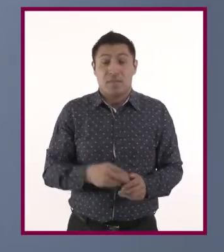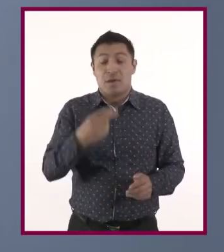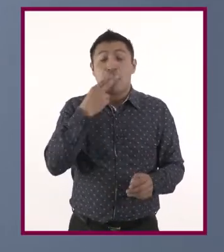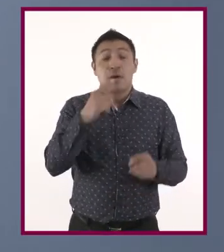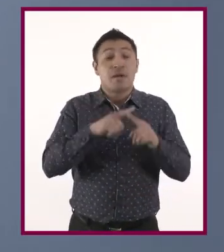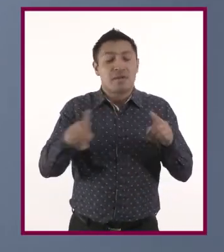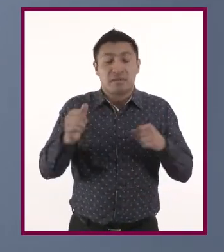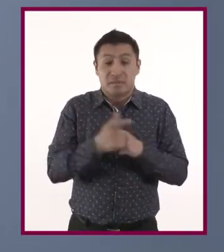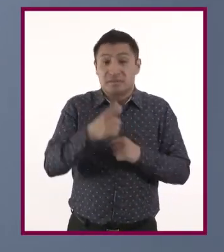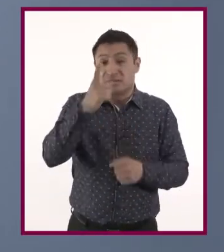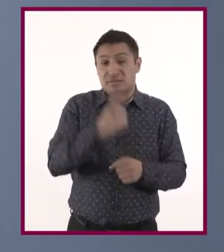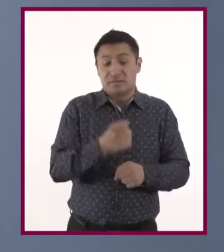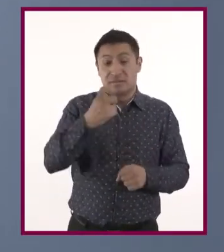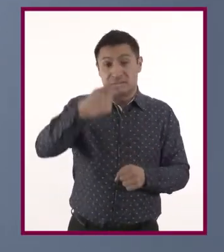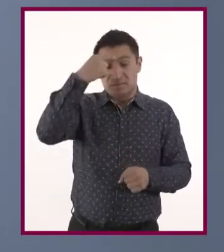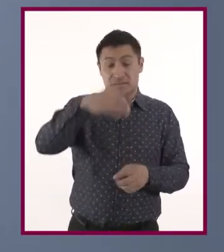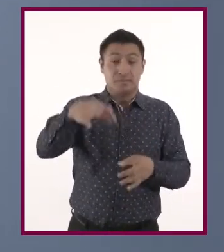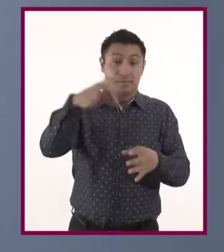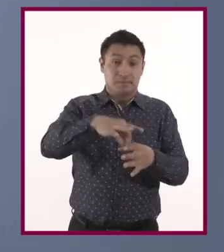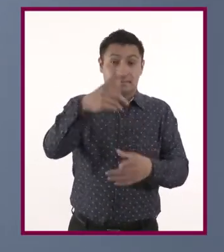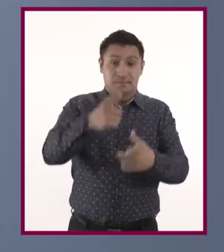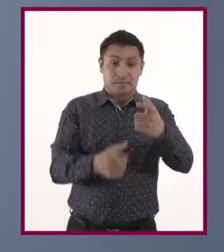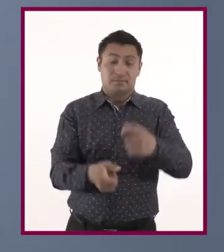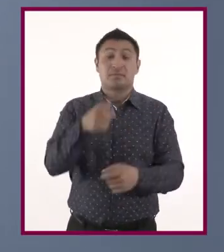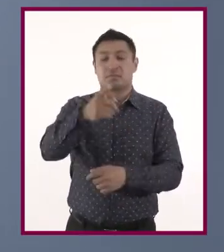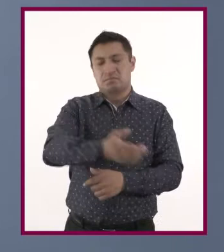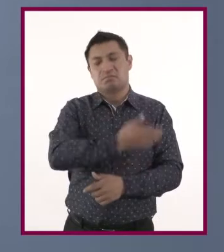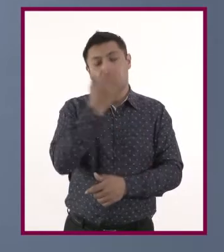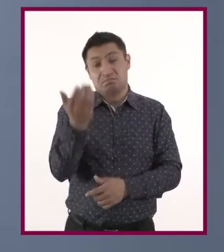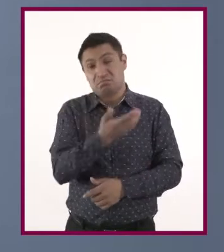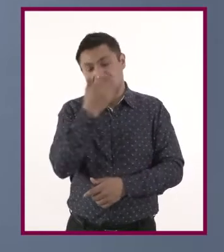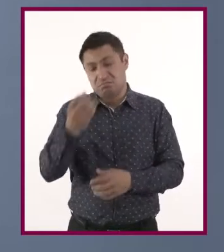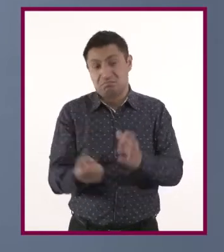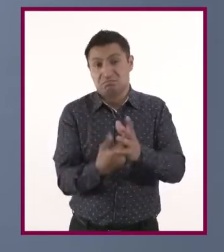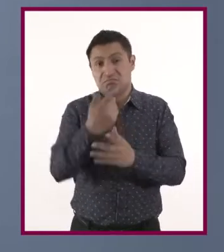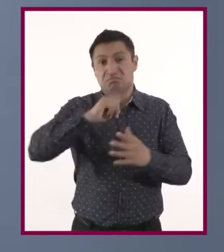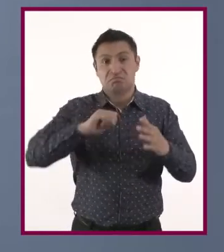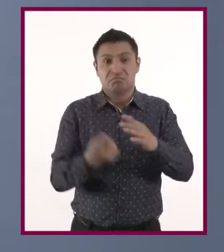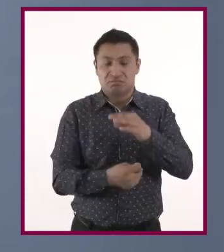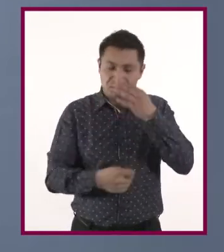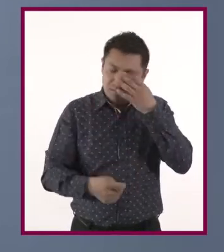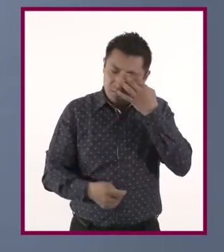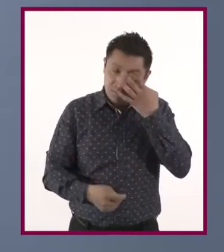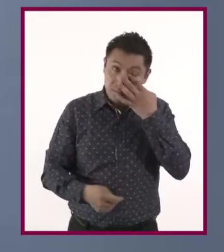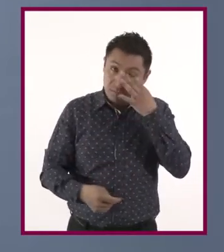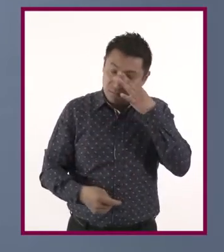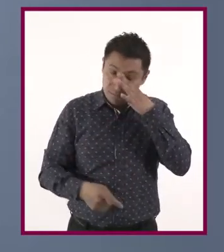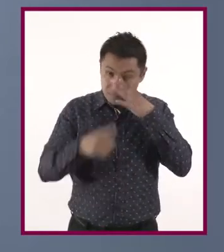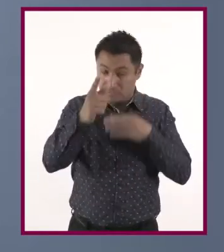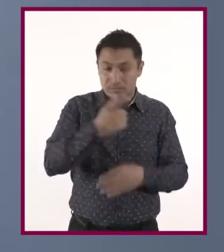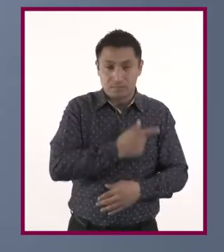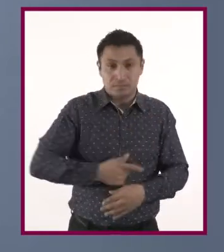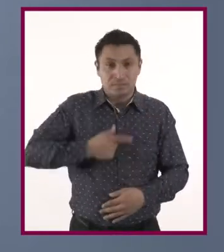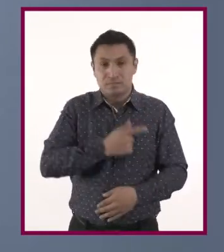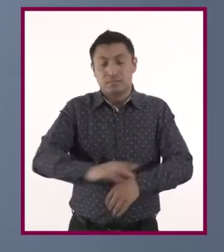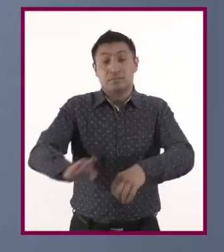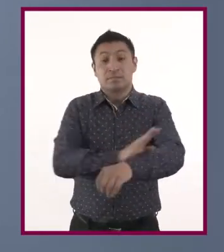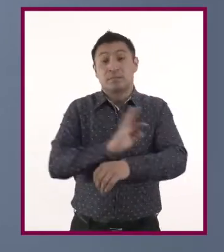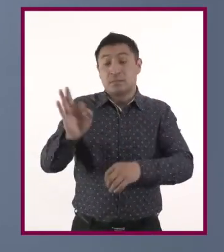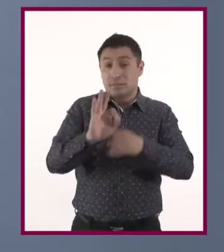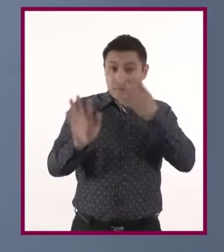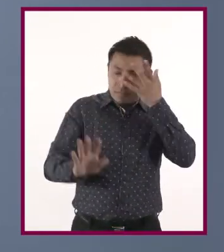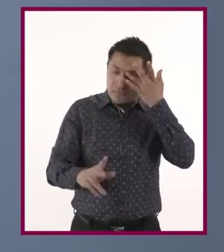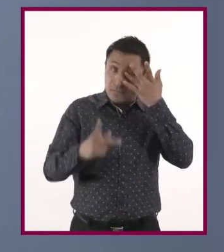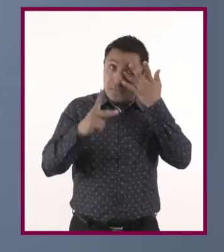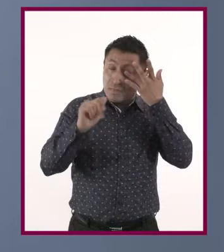es el primer paso para conseguir el ahorro. Una vez que te acostumbras a esta nueva tecnología y disfrutas sus ventajas, quizá además de